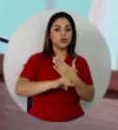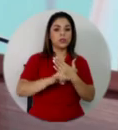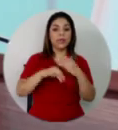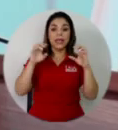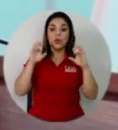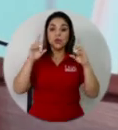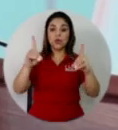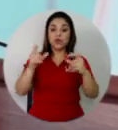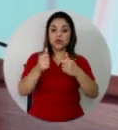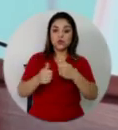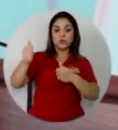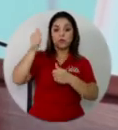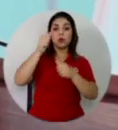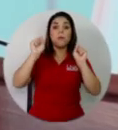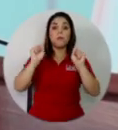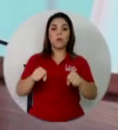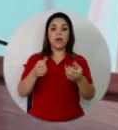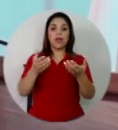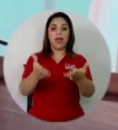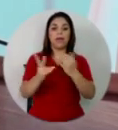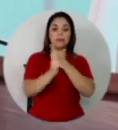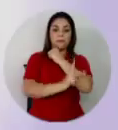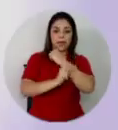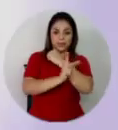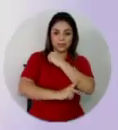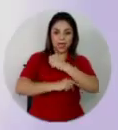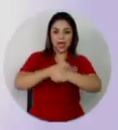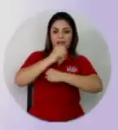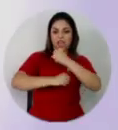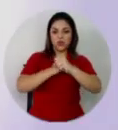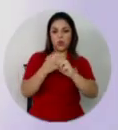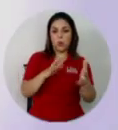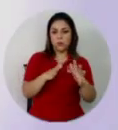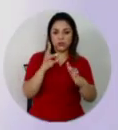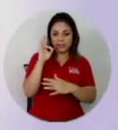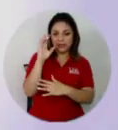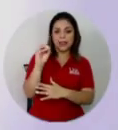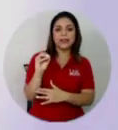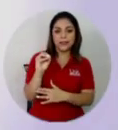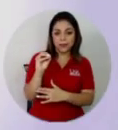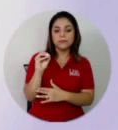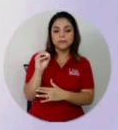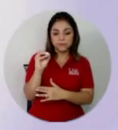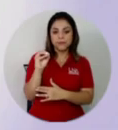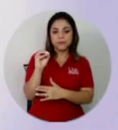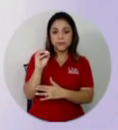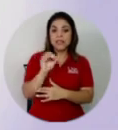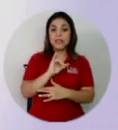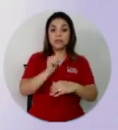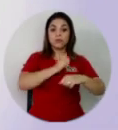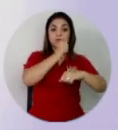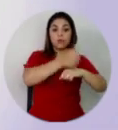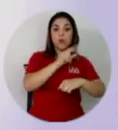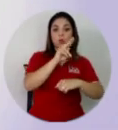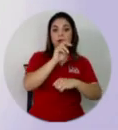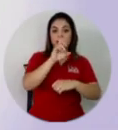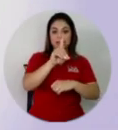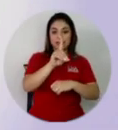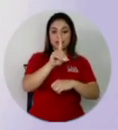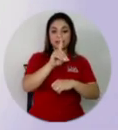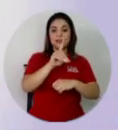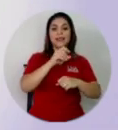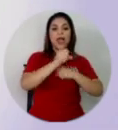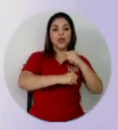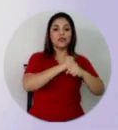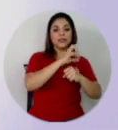educación superior podía brindarle al país en la década de los 70. Un poquito más adelante se crea la UNED en el año 77 y